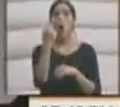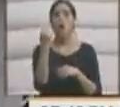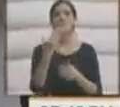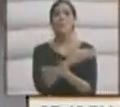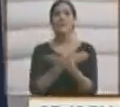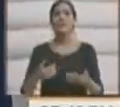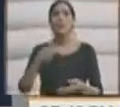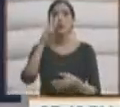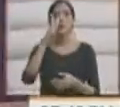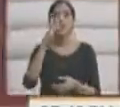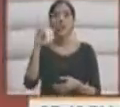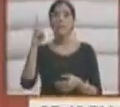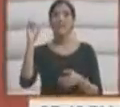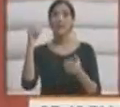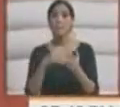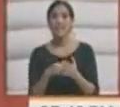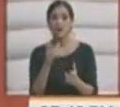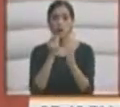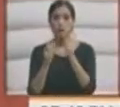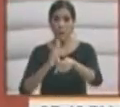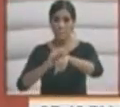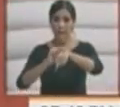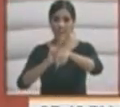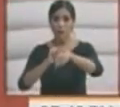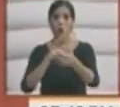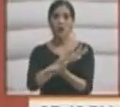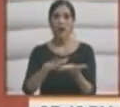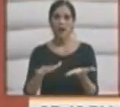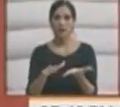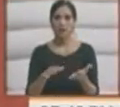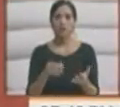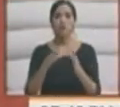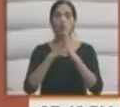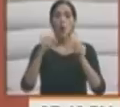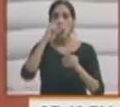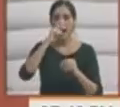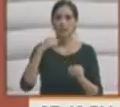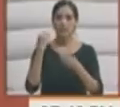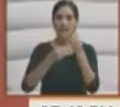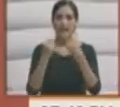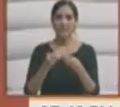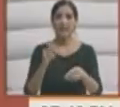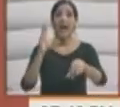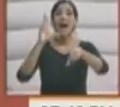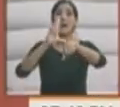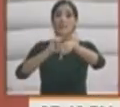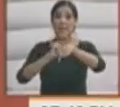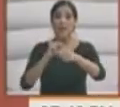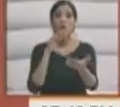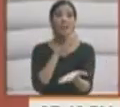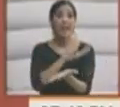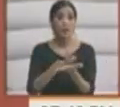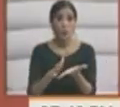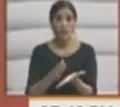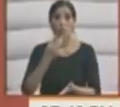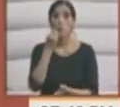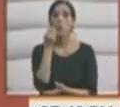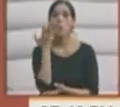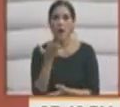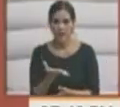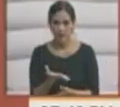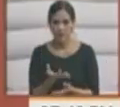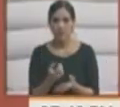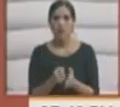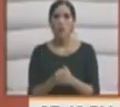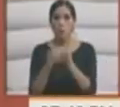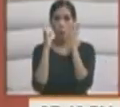11,220,000 consultas cada año se le realizan con atención médica gratuita, de calidad, con buen